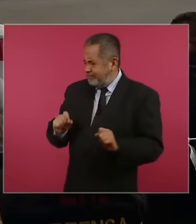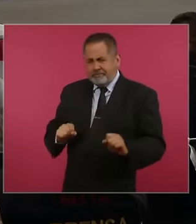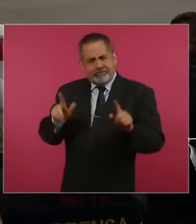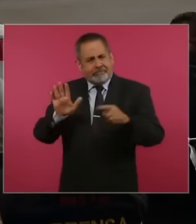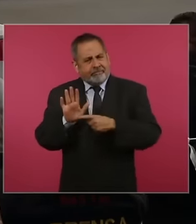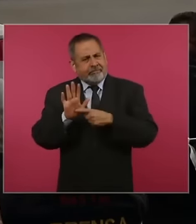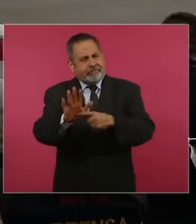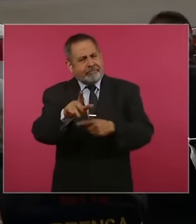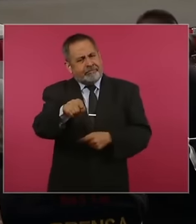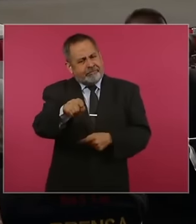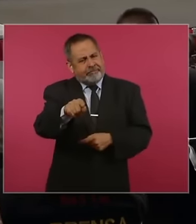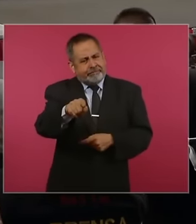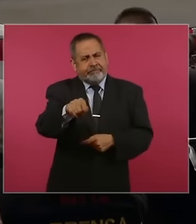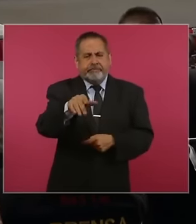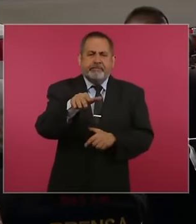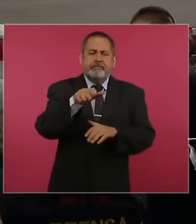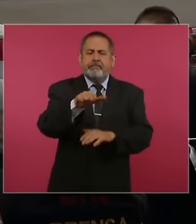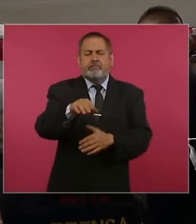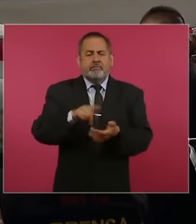sobre